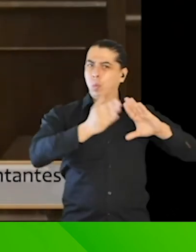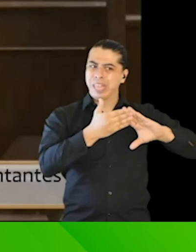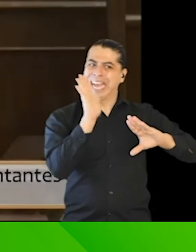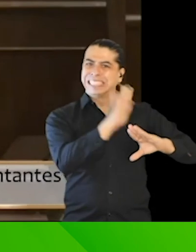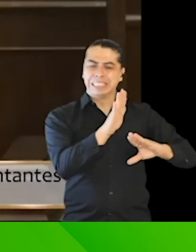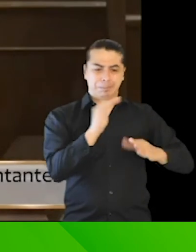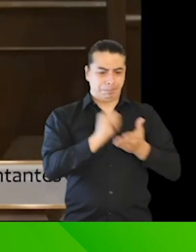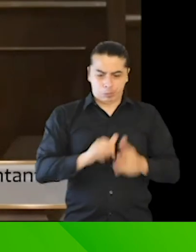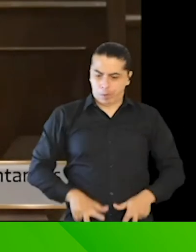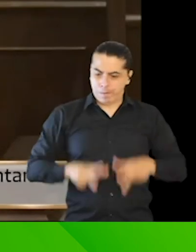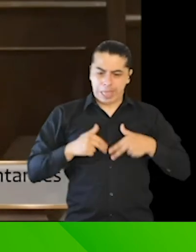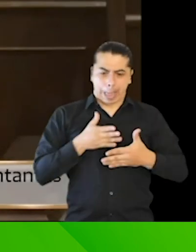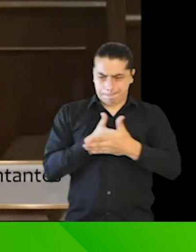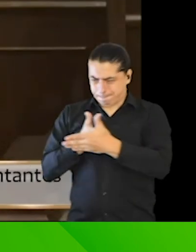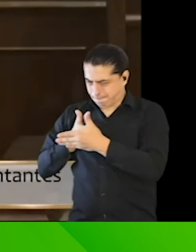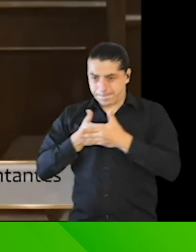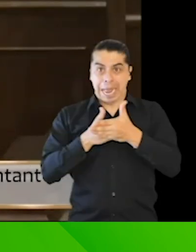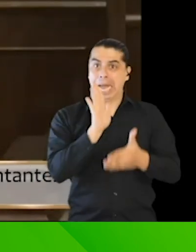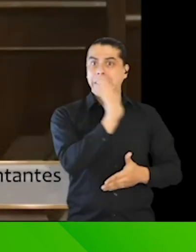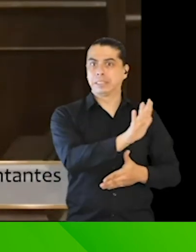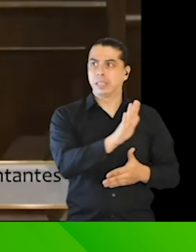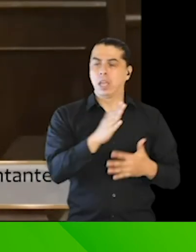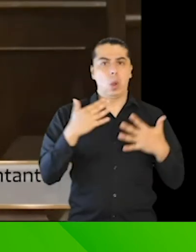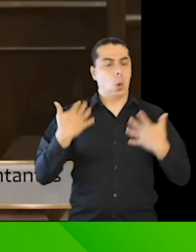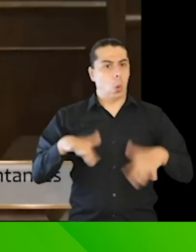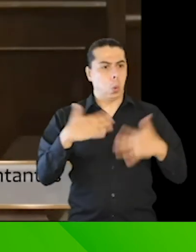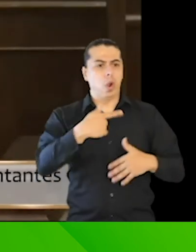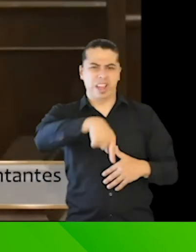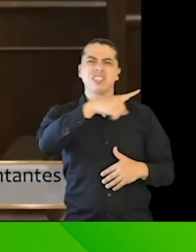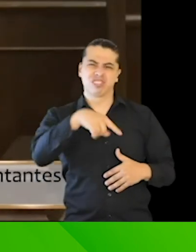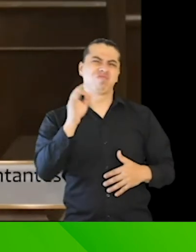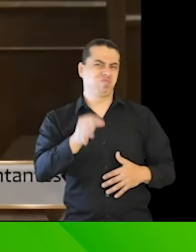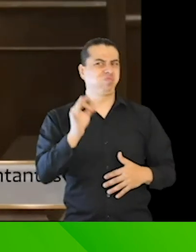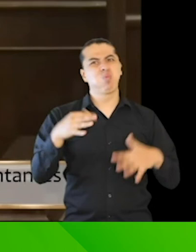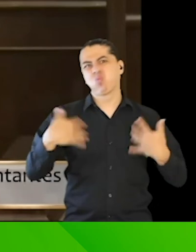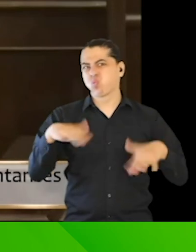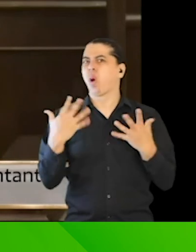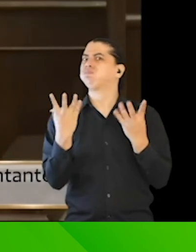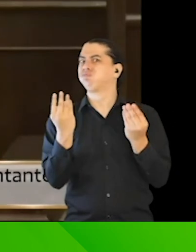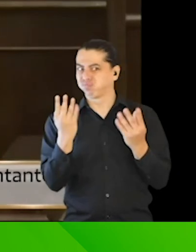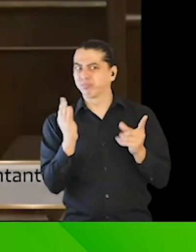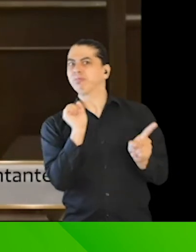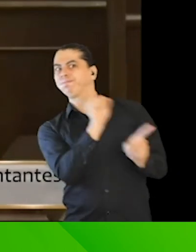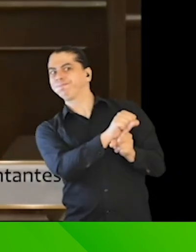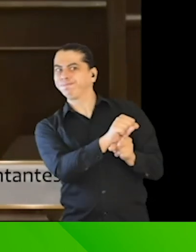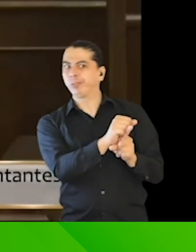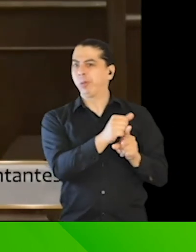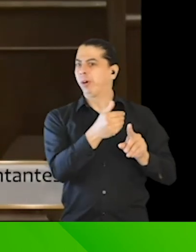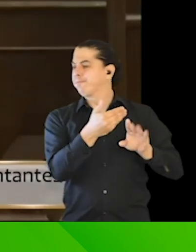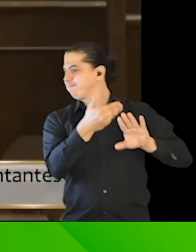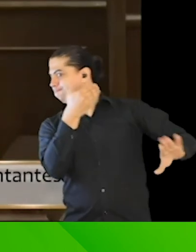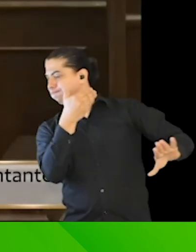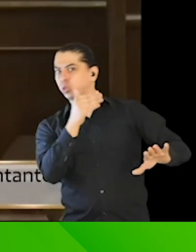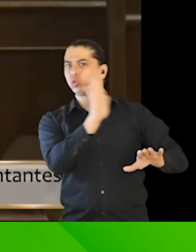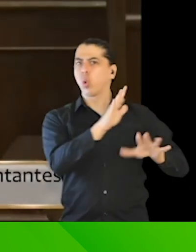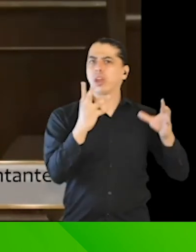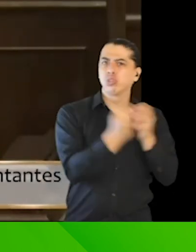llevar esa dificultad de vida, también han sido bastantes olvidados, no solamente